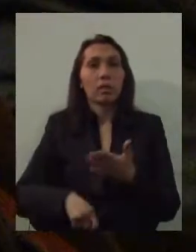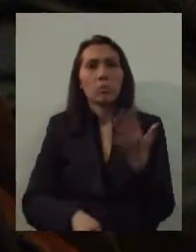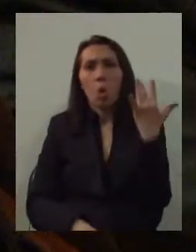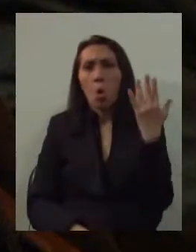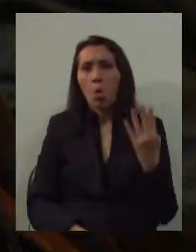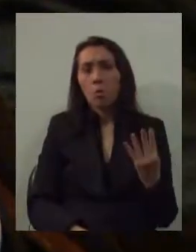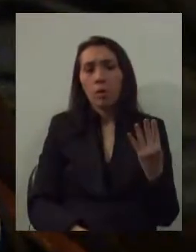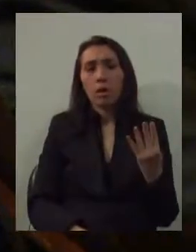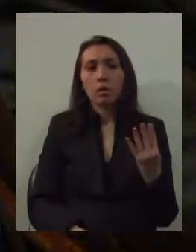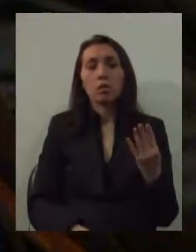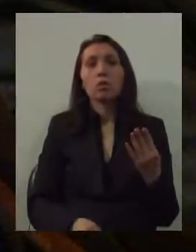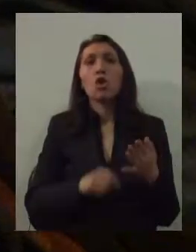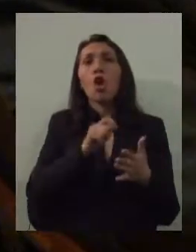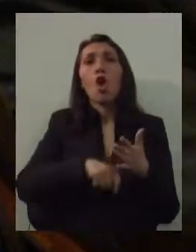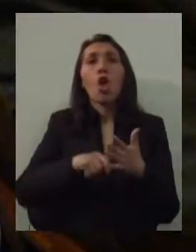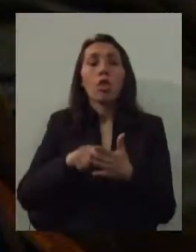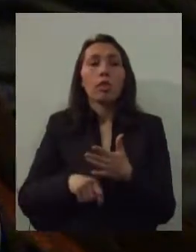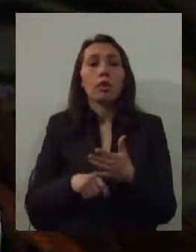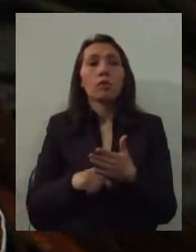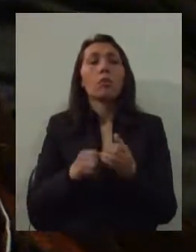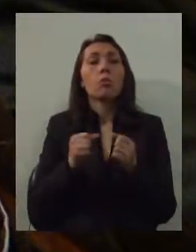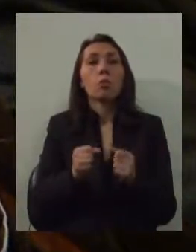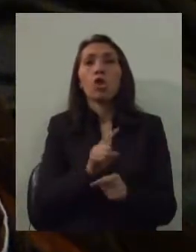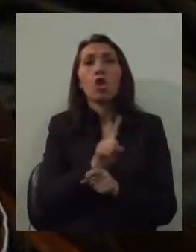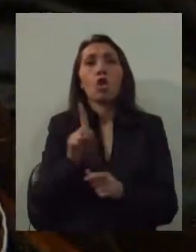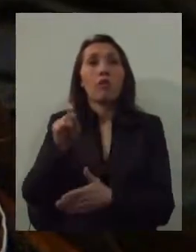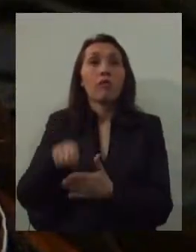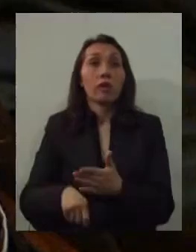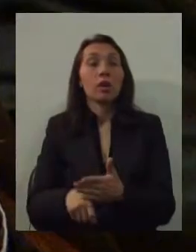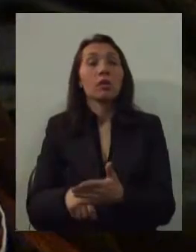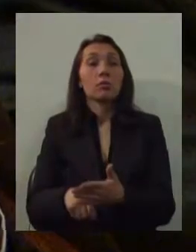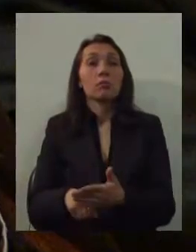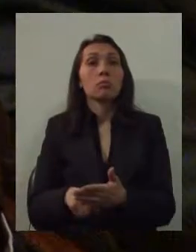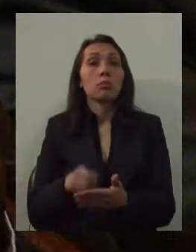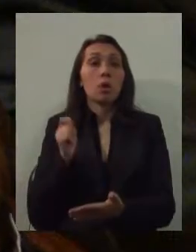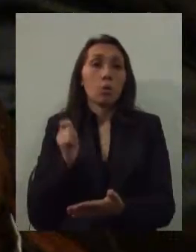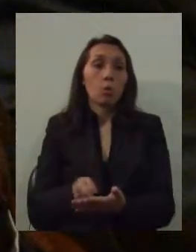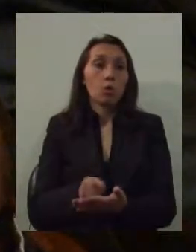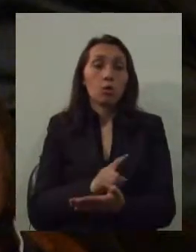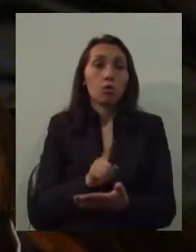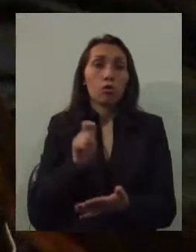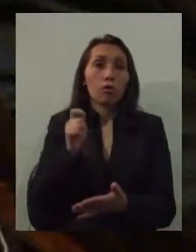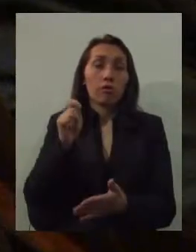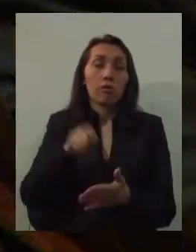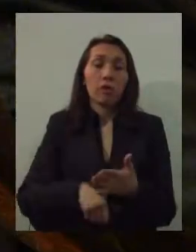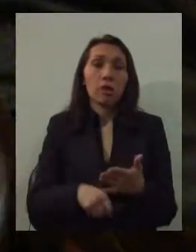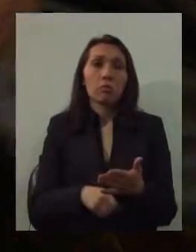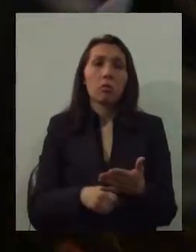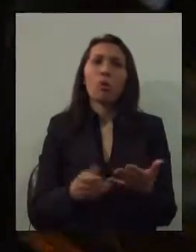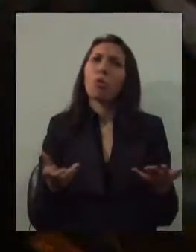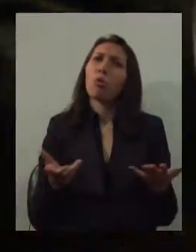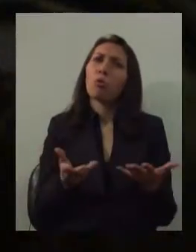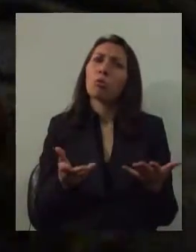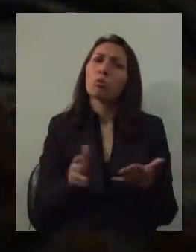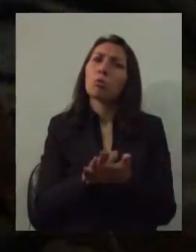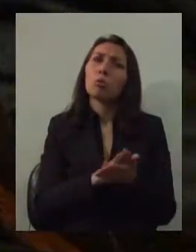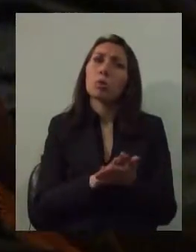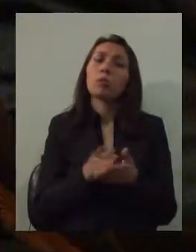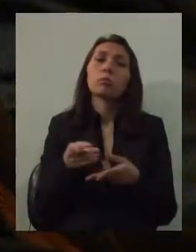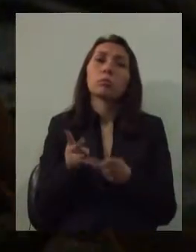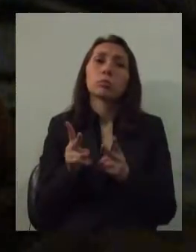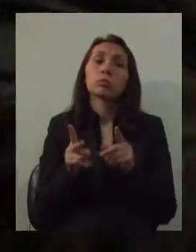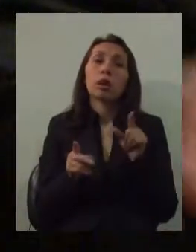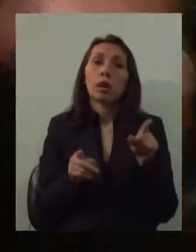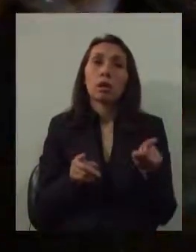número, porque los códigos procesales le dan la opción de no firmarlo al juez. Sí. No firmar al juez. ¿Cómo hacen, por ejemplo, para constatar que en